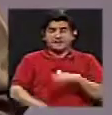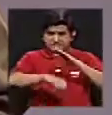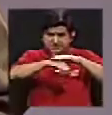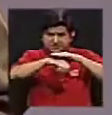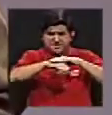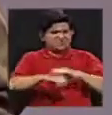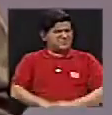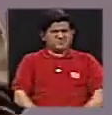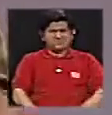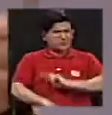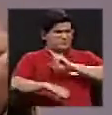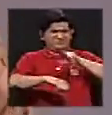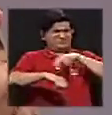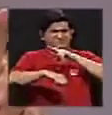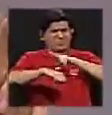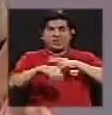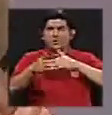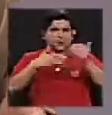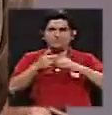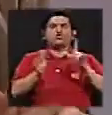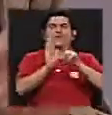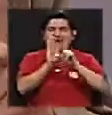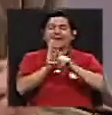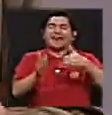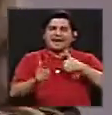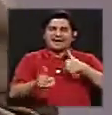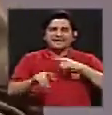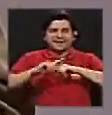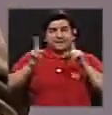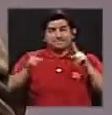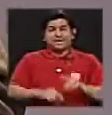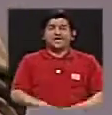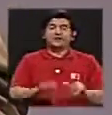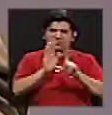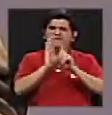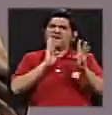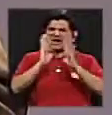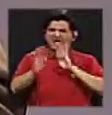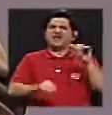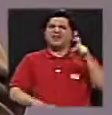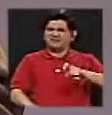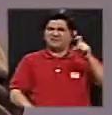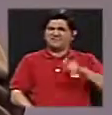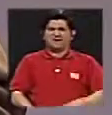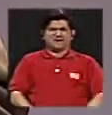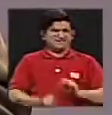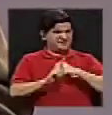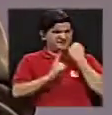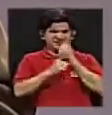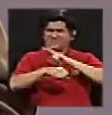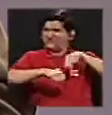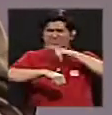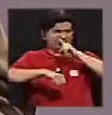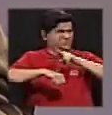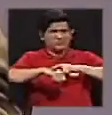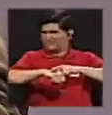cosa muy irregular, aunque esté en la ley, ¿verdad? Uh-huh. Pero bueno, de la ley hay que hablar también. Uh-huh. Muy irregular porque